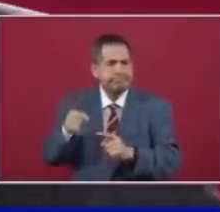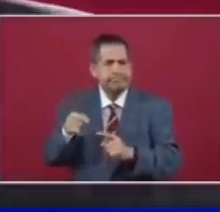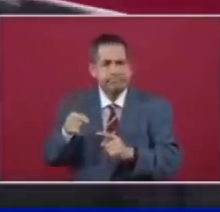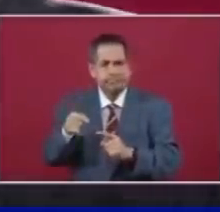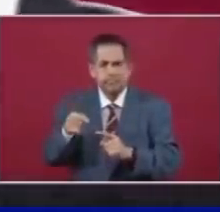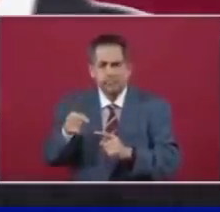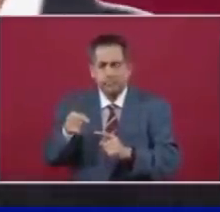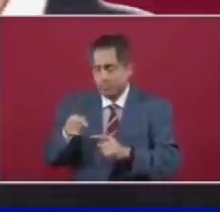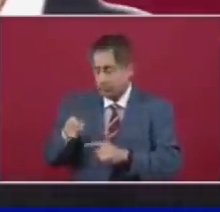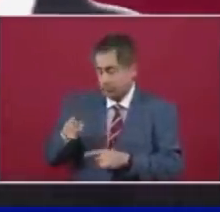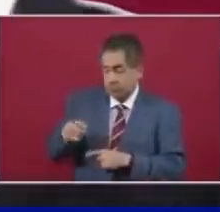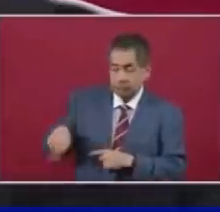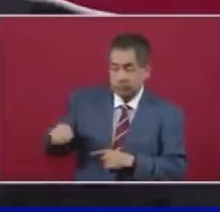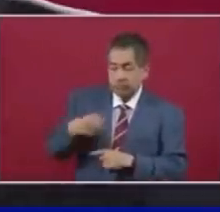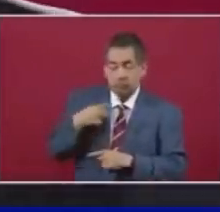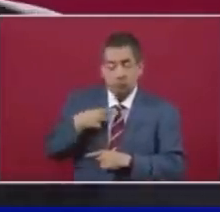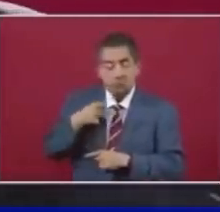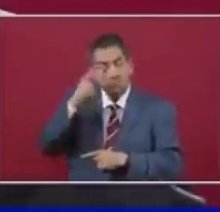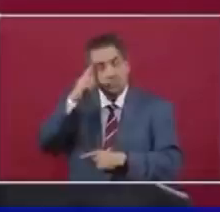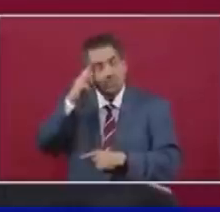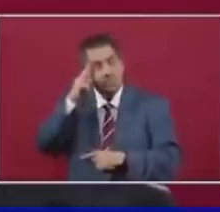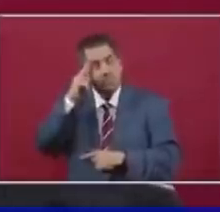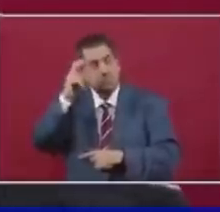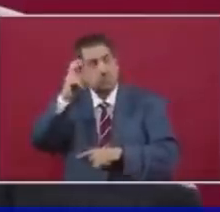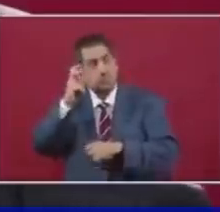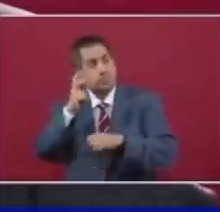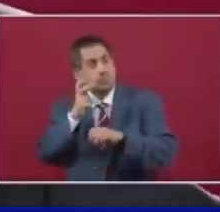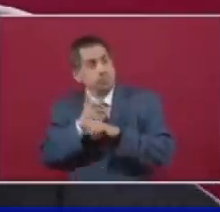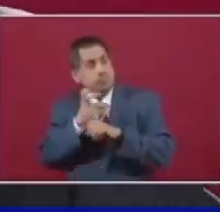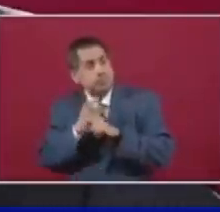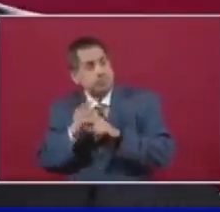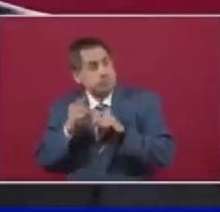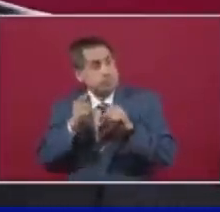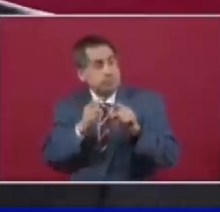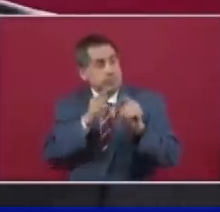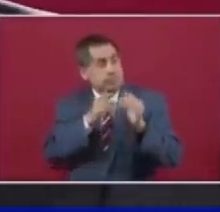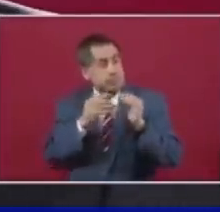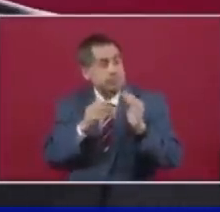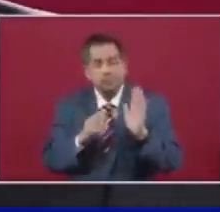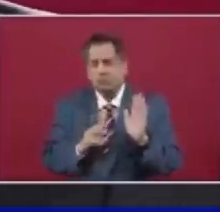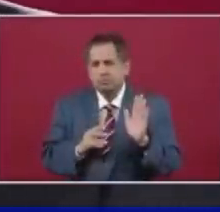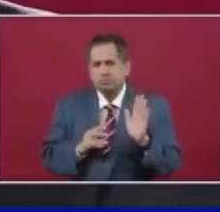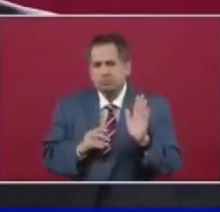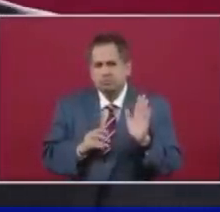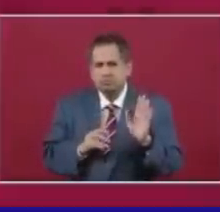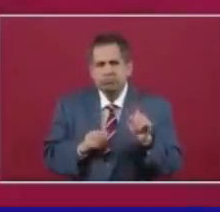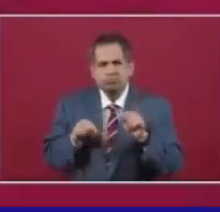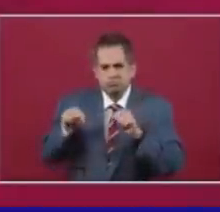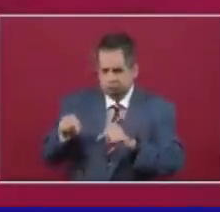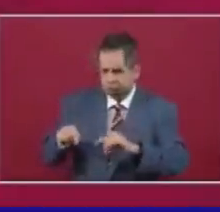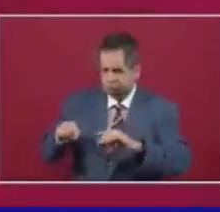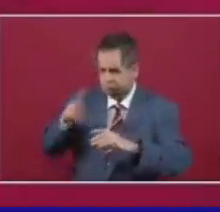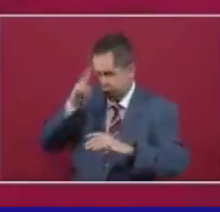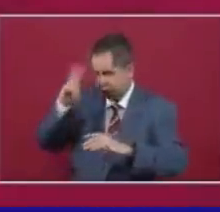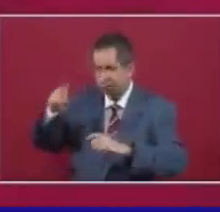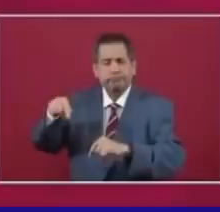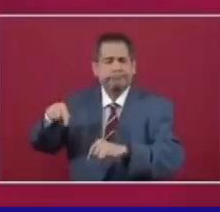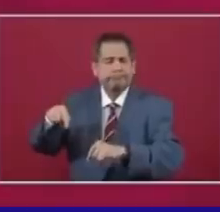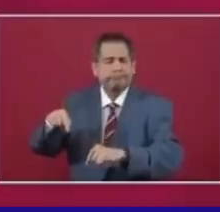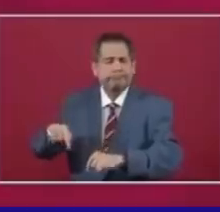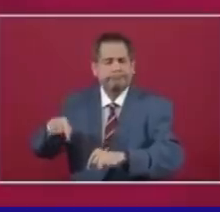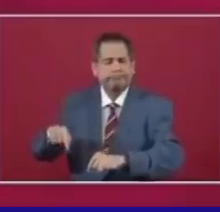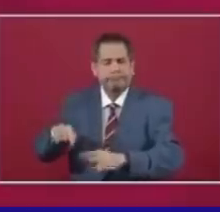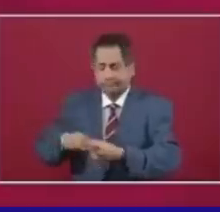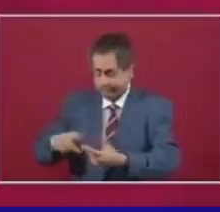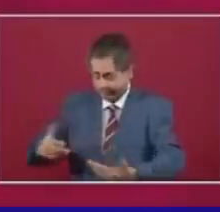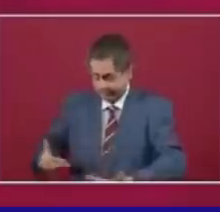el sueño de que los mexicanos puedan trabajar y ser felices